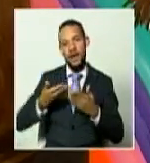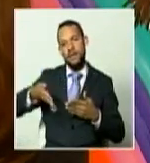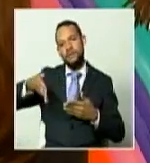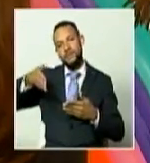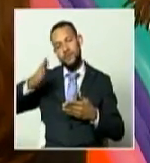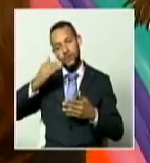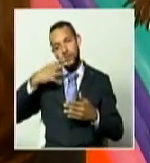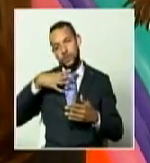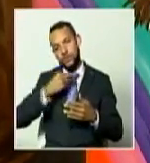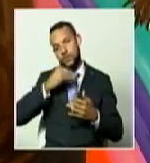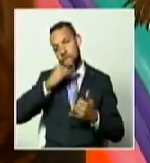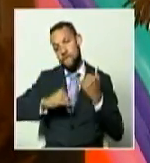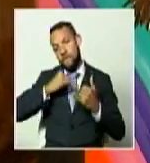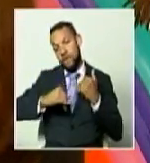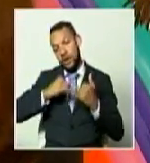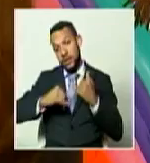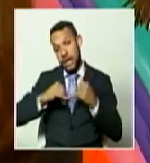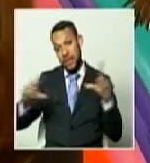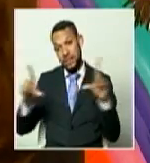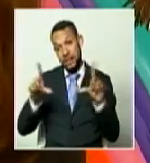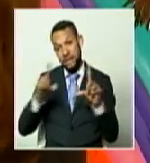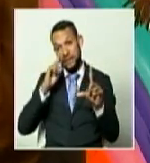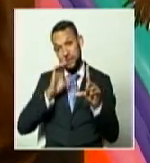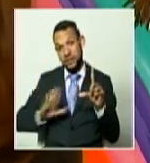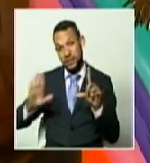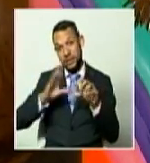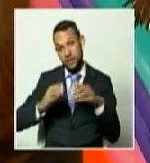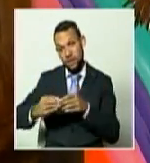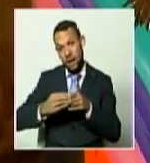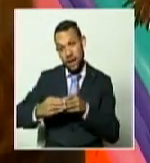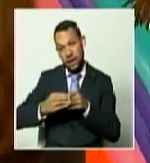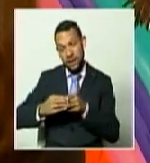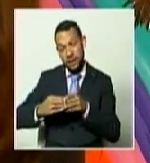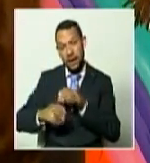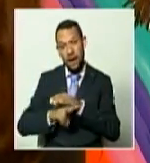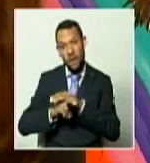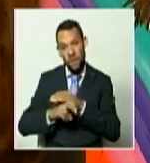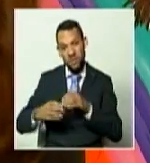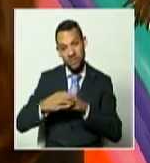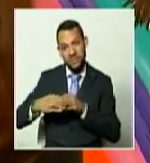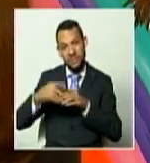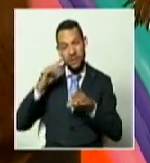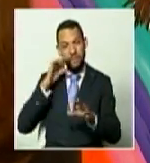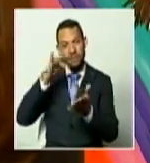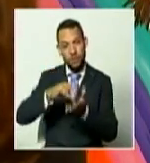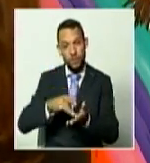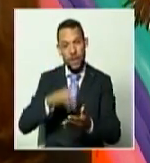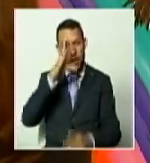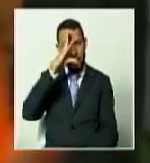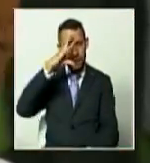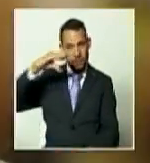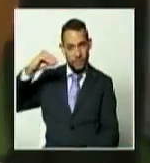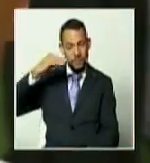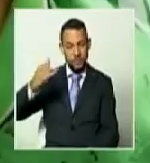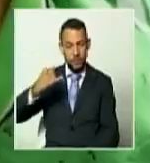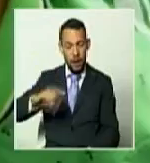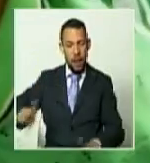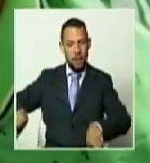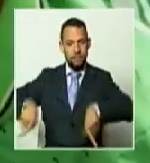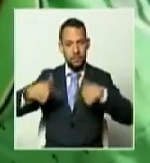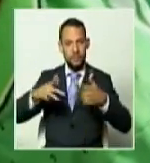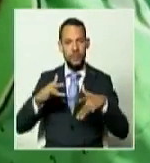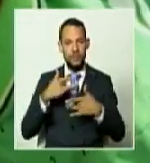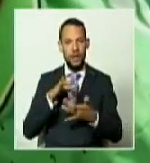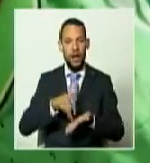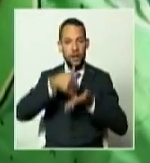terminamos finalistas. Somos los únicos representantes del departamento del Quindío. Soy la única mujer en la categoría de salud y bienestar y